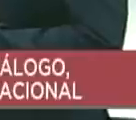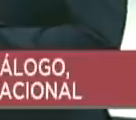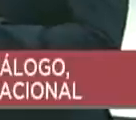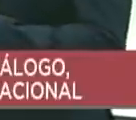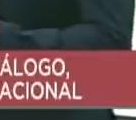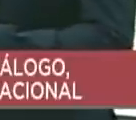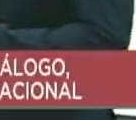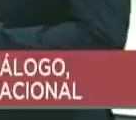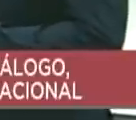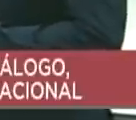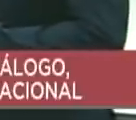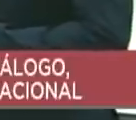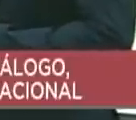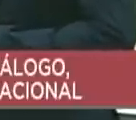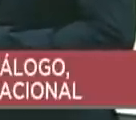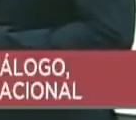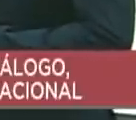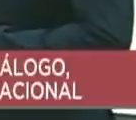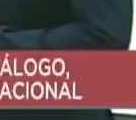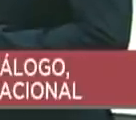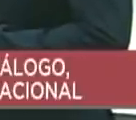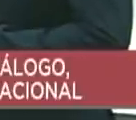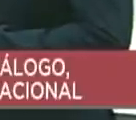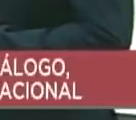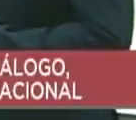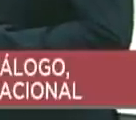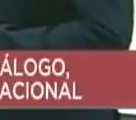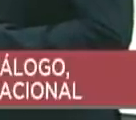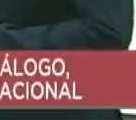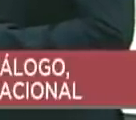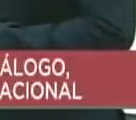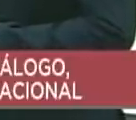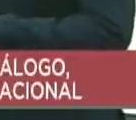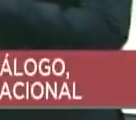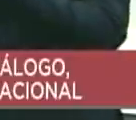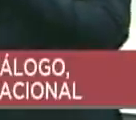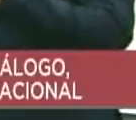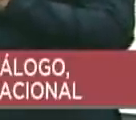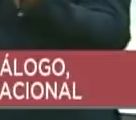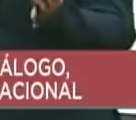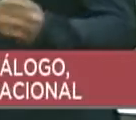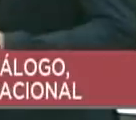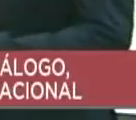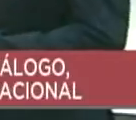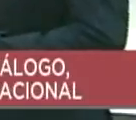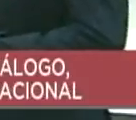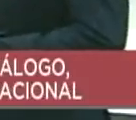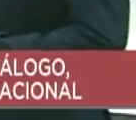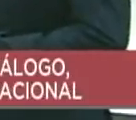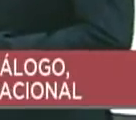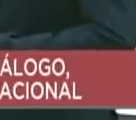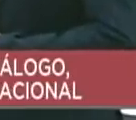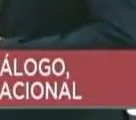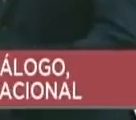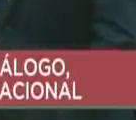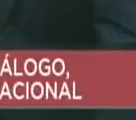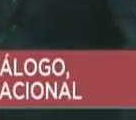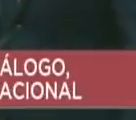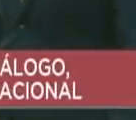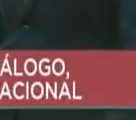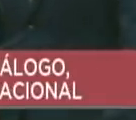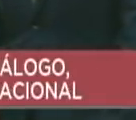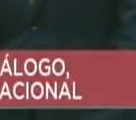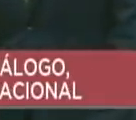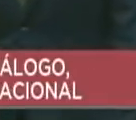al diálogo por parte del gobierno bolivariano ha pasado por varias etapas desde 2013 y 2014, cuando